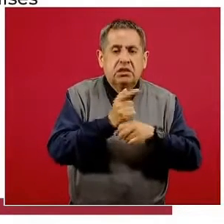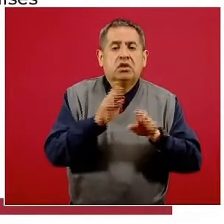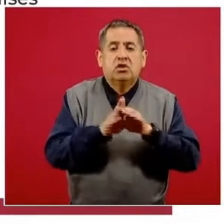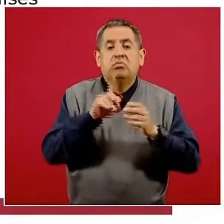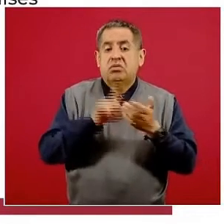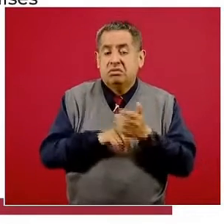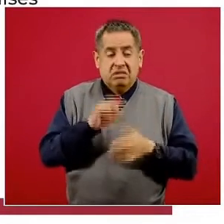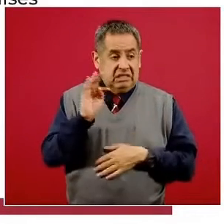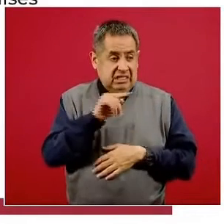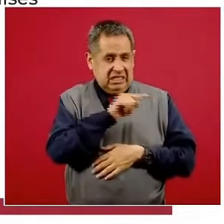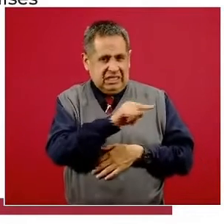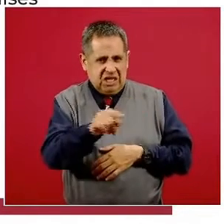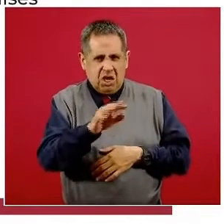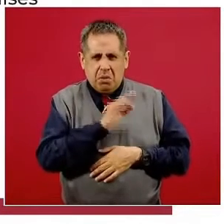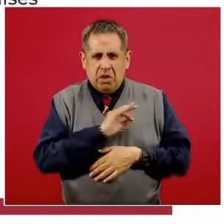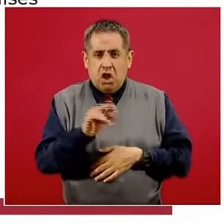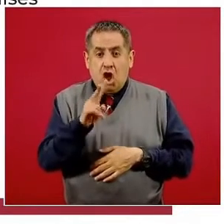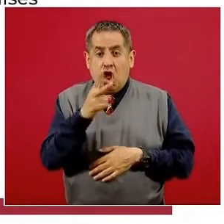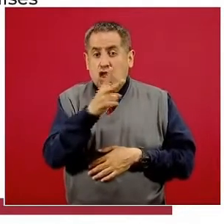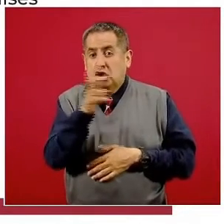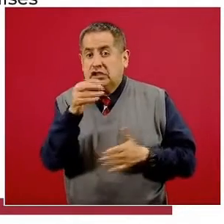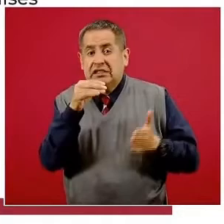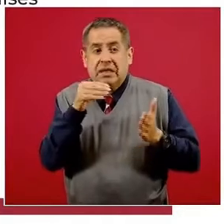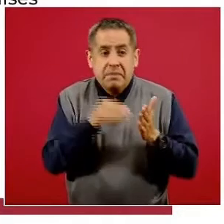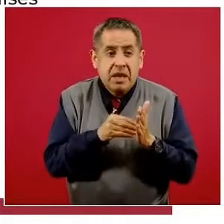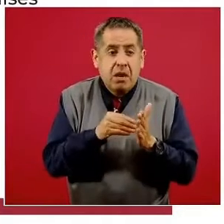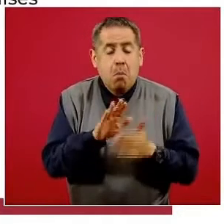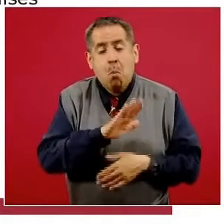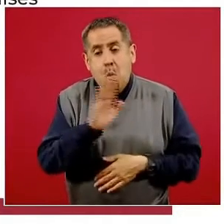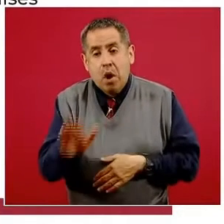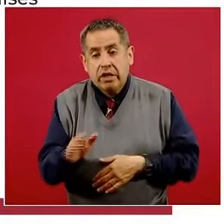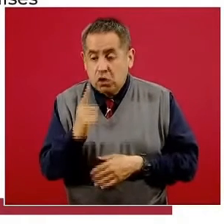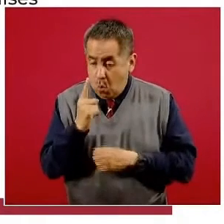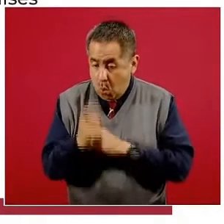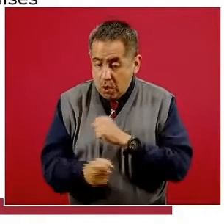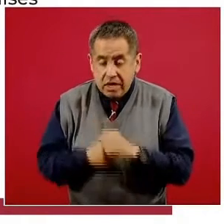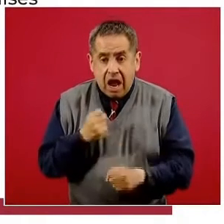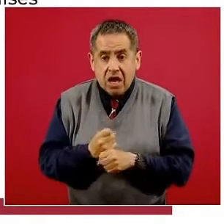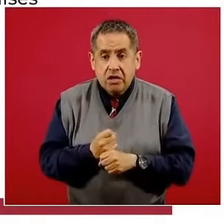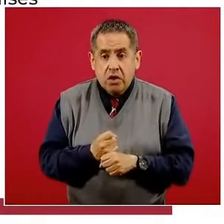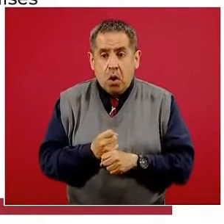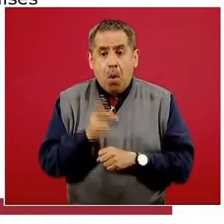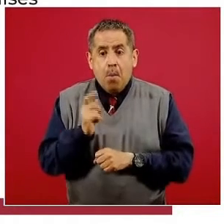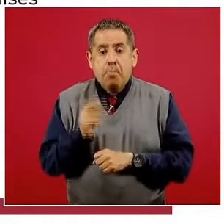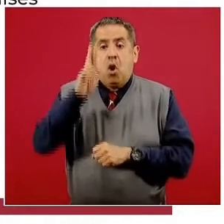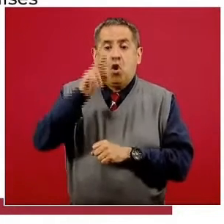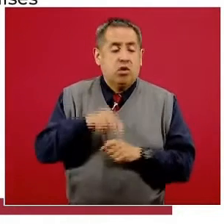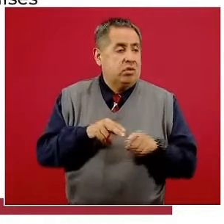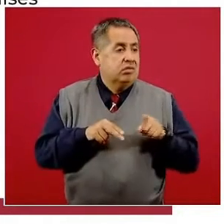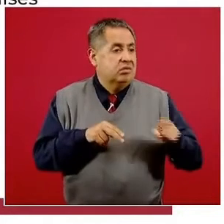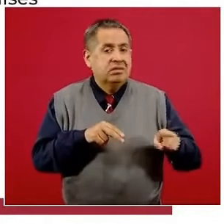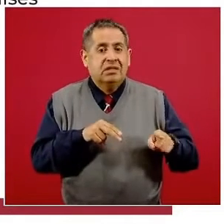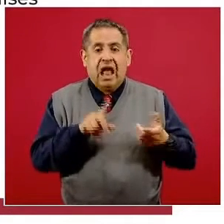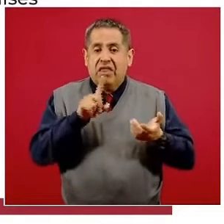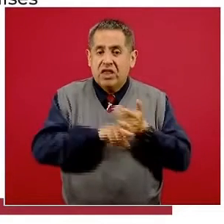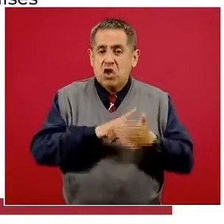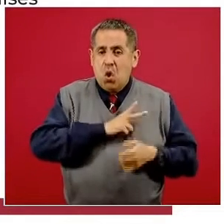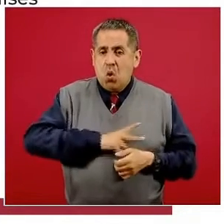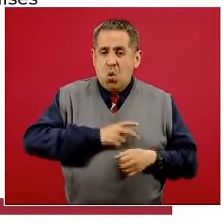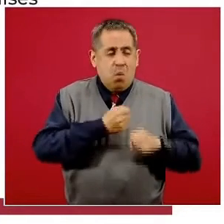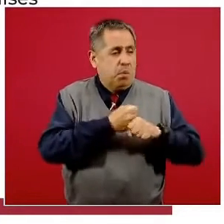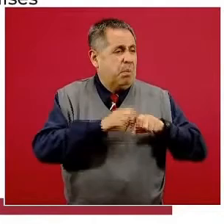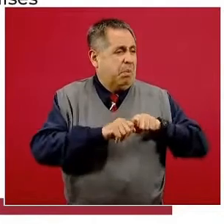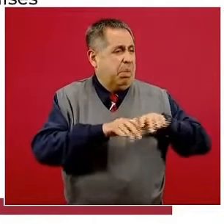que se pueden asociar unas 200,000 muertes al año. Esto cobra una relevancia muy importante, puesto que